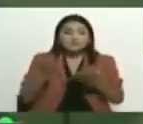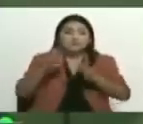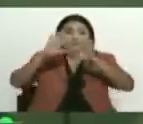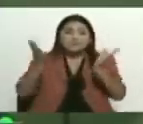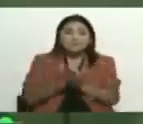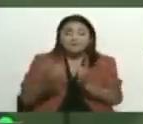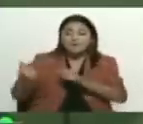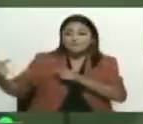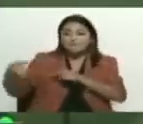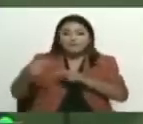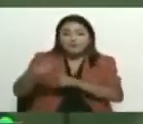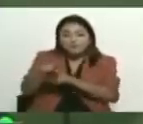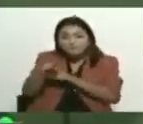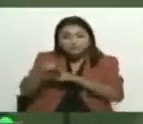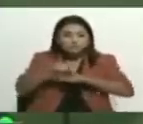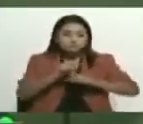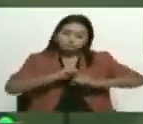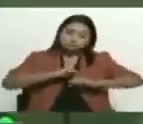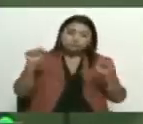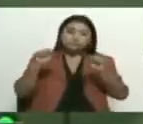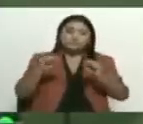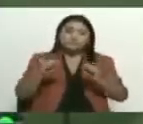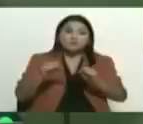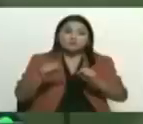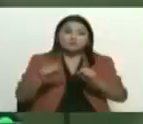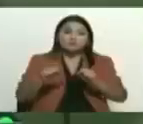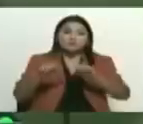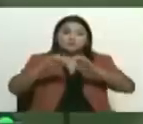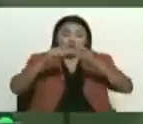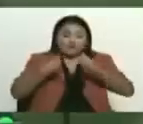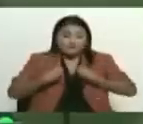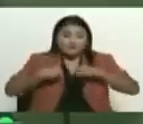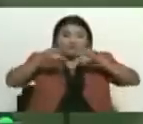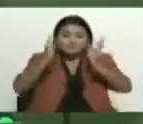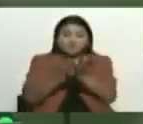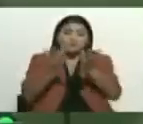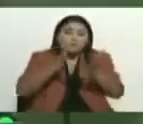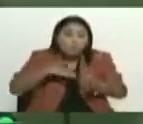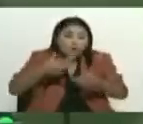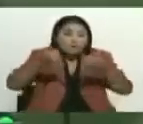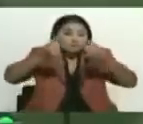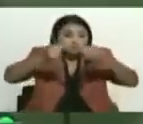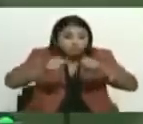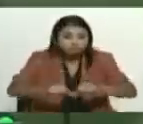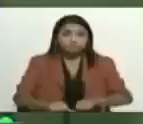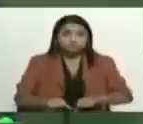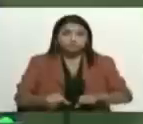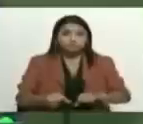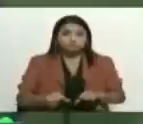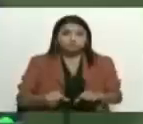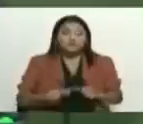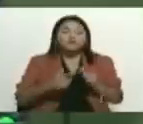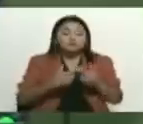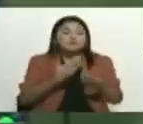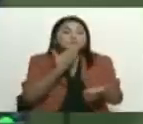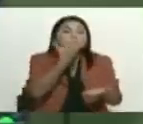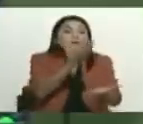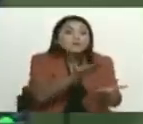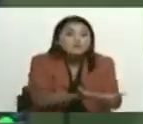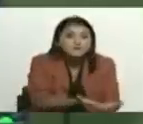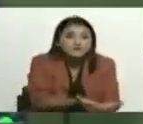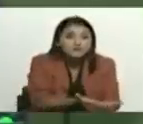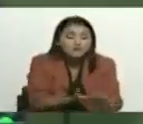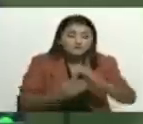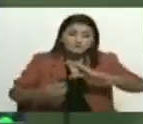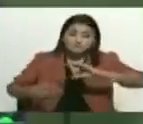armamentista que solo puede conducir a la destrucción de la vida en nuestro planeta. Midamos cuánto se ha invertido en